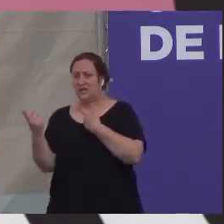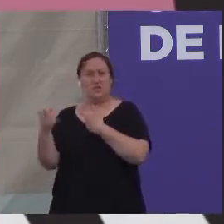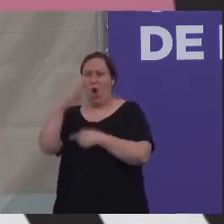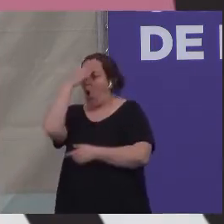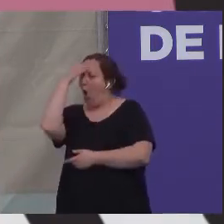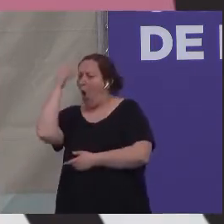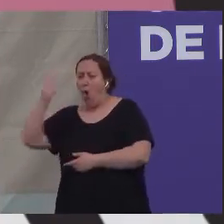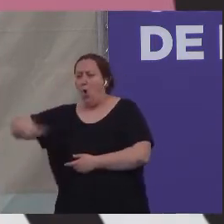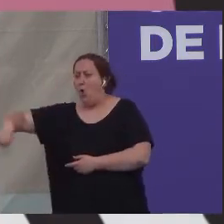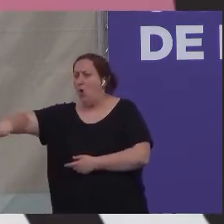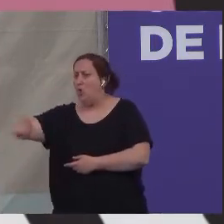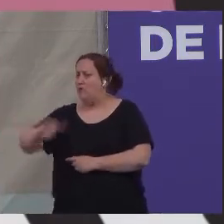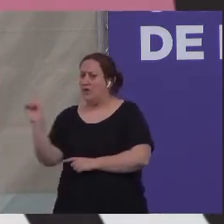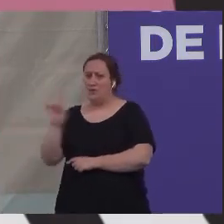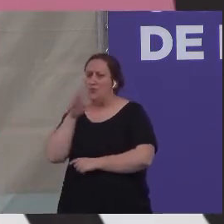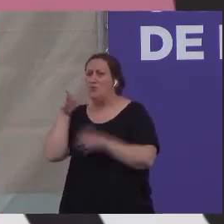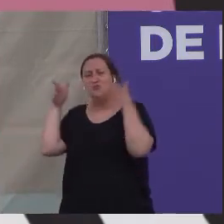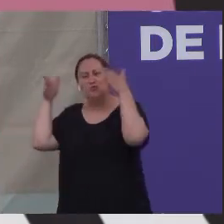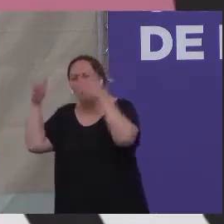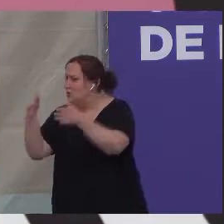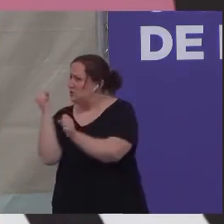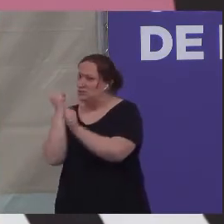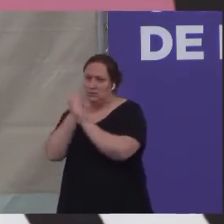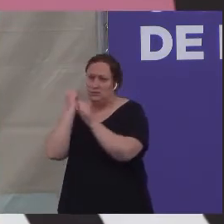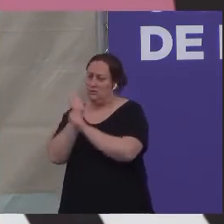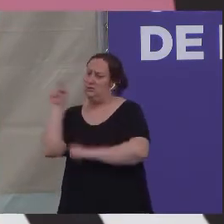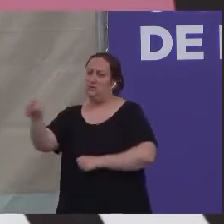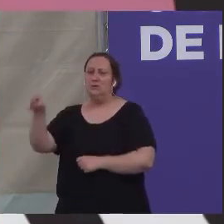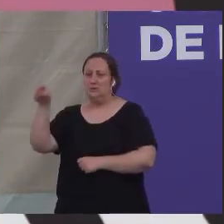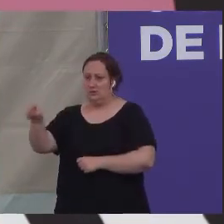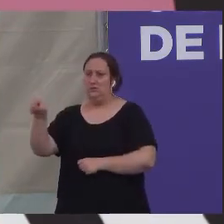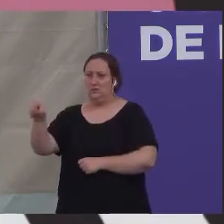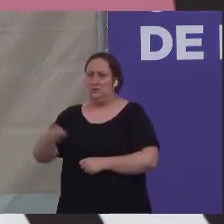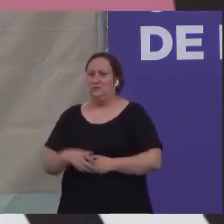con esas mujeres es donde tenemos que trabajar, principalmente con ellas.